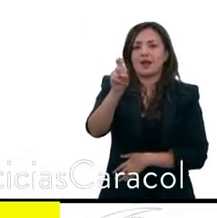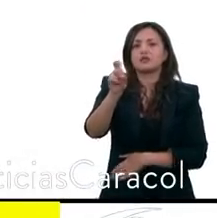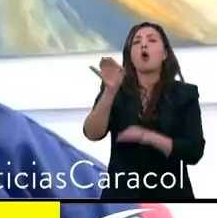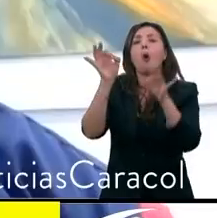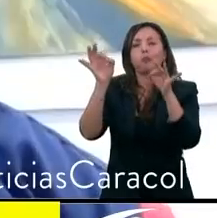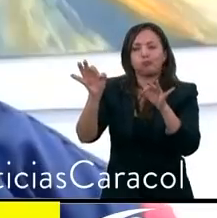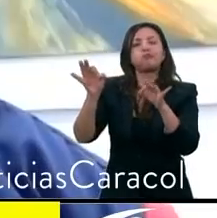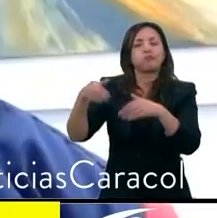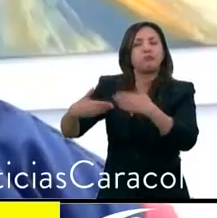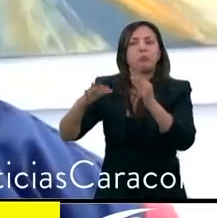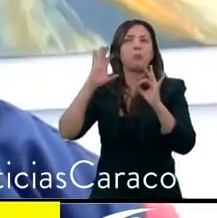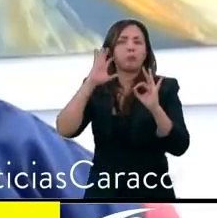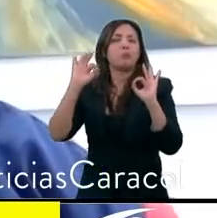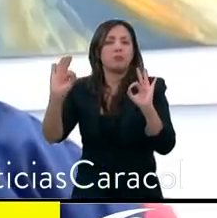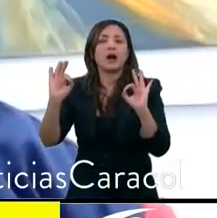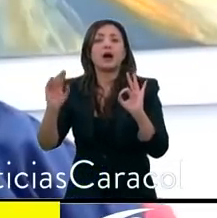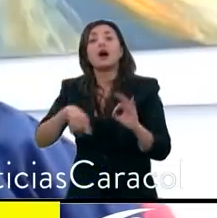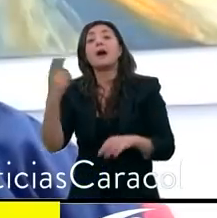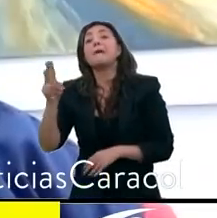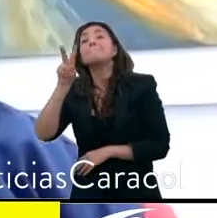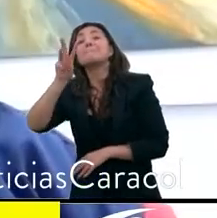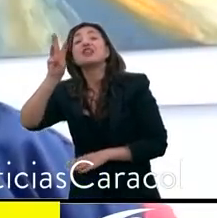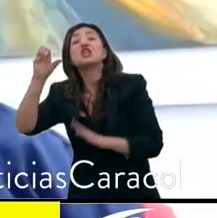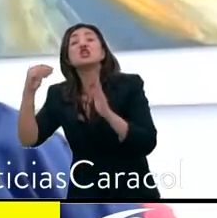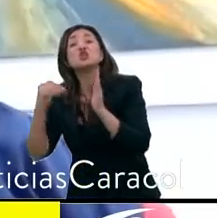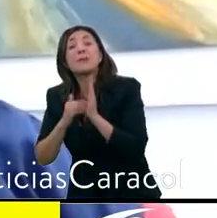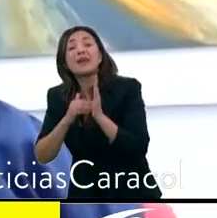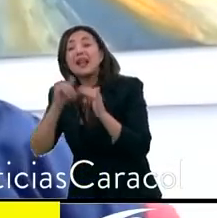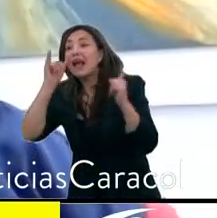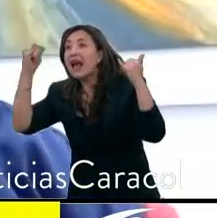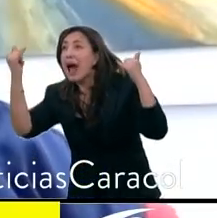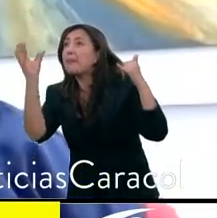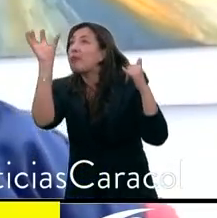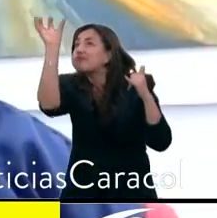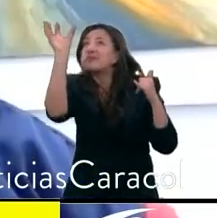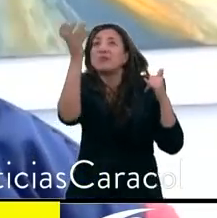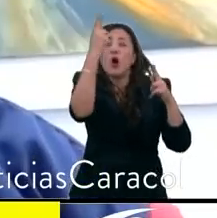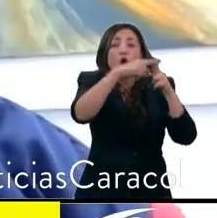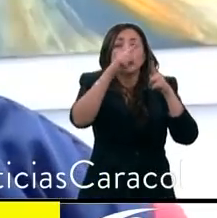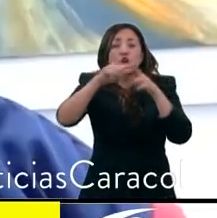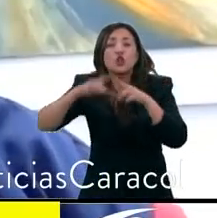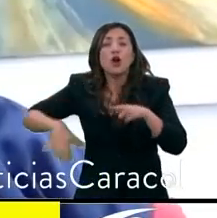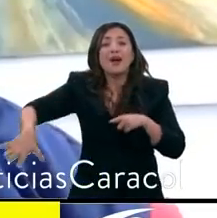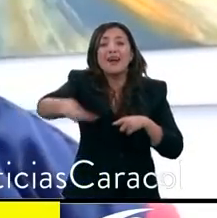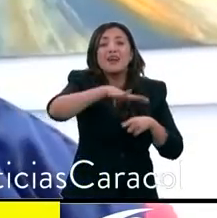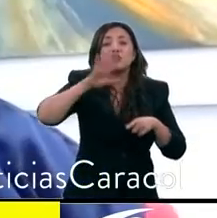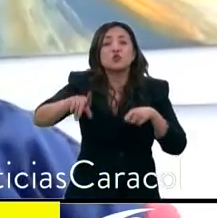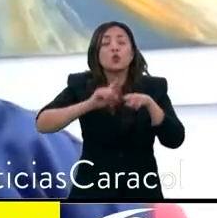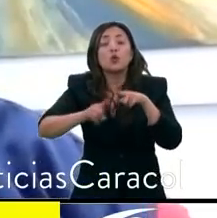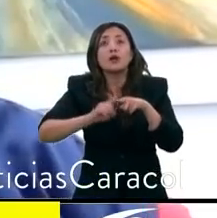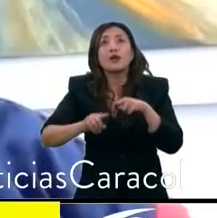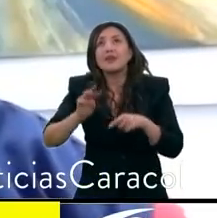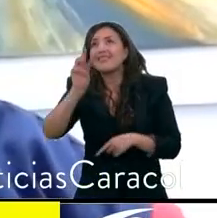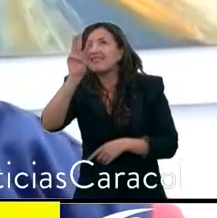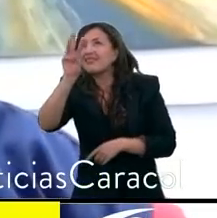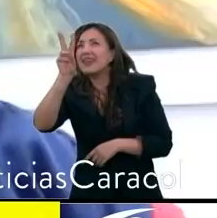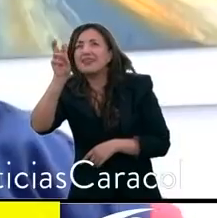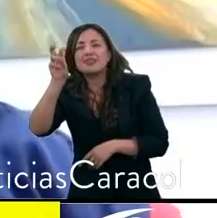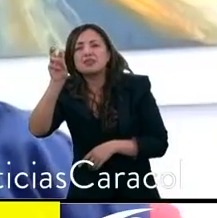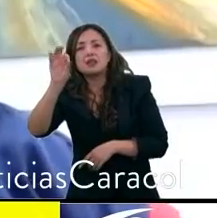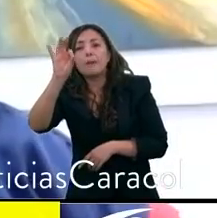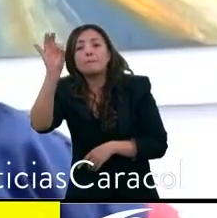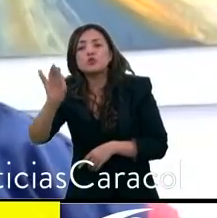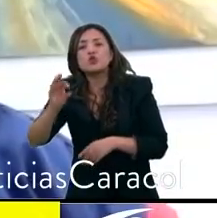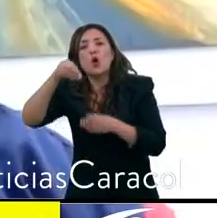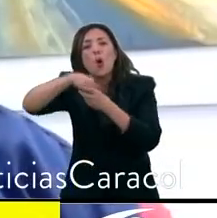funcionamiento y las 28.000 cámaras que están instaladas en el 37% de